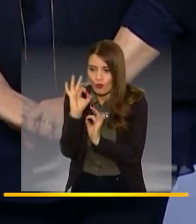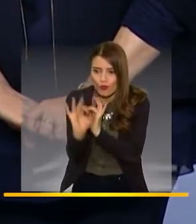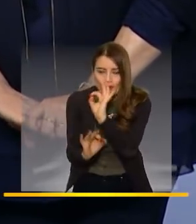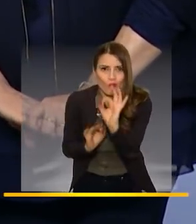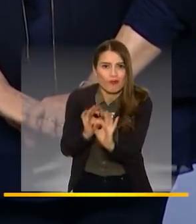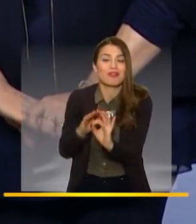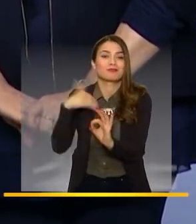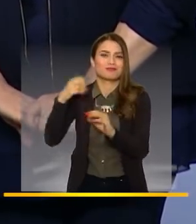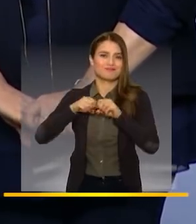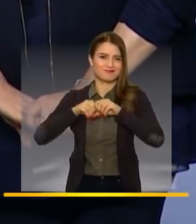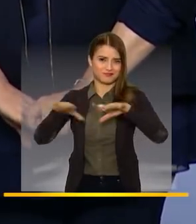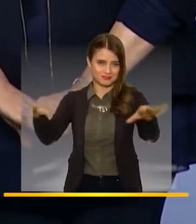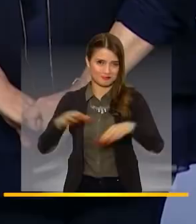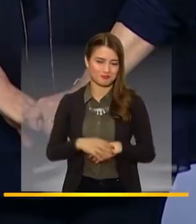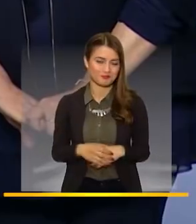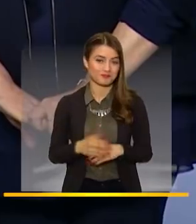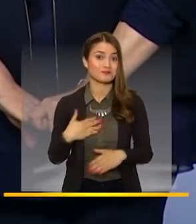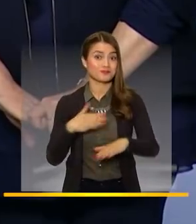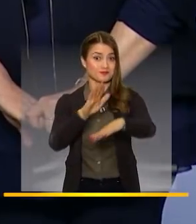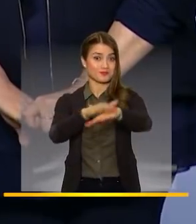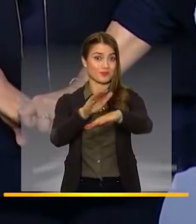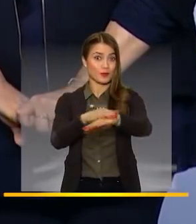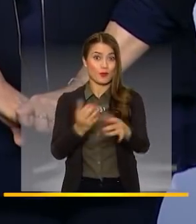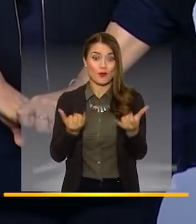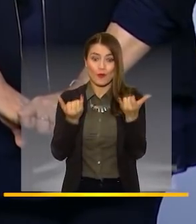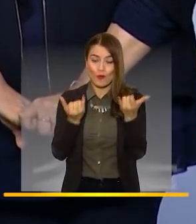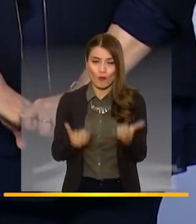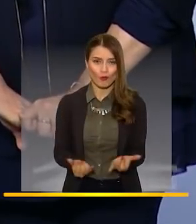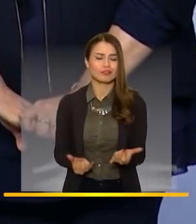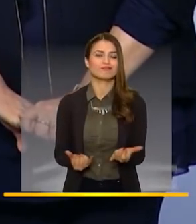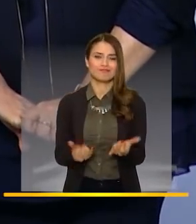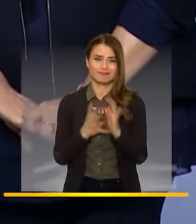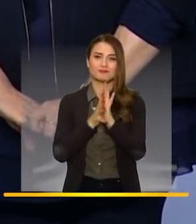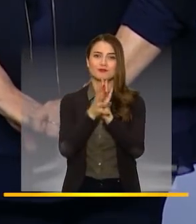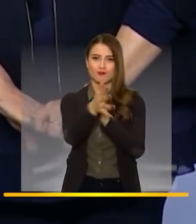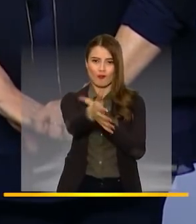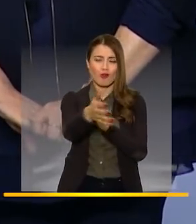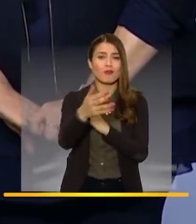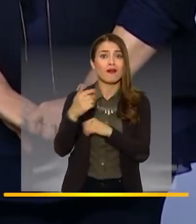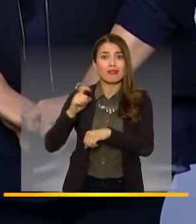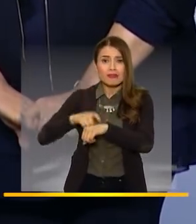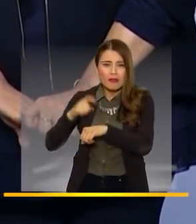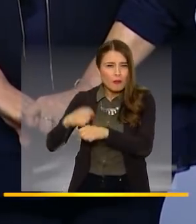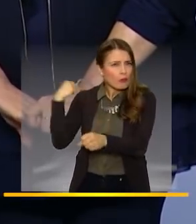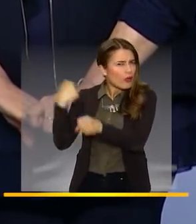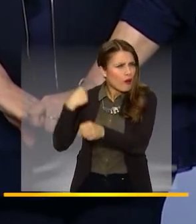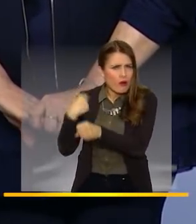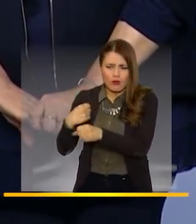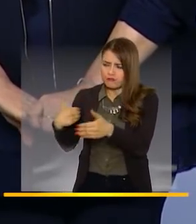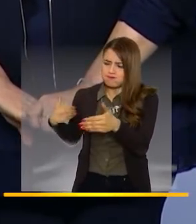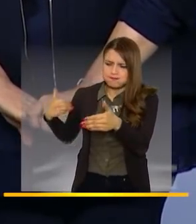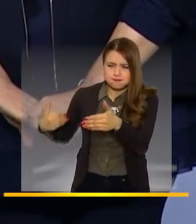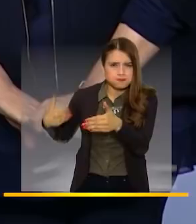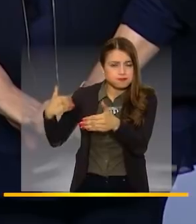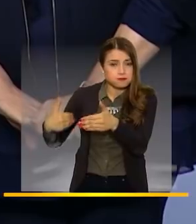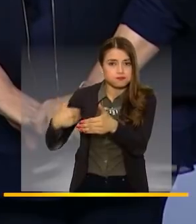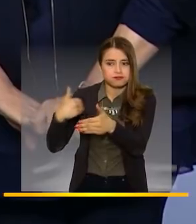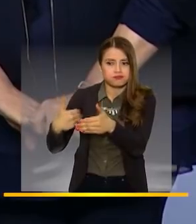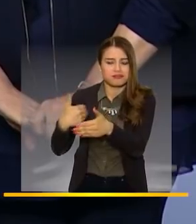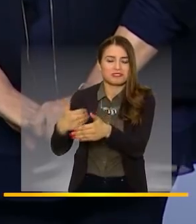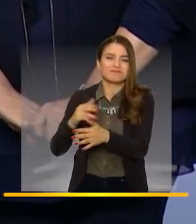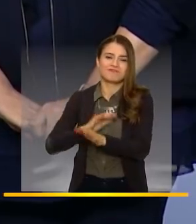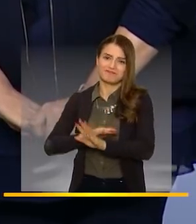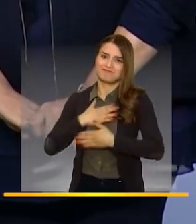Hoy, después de todo este trabajo, después de todo este esfuerzo, Colombia cuenta en